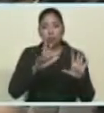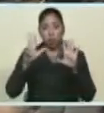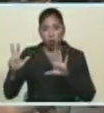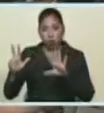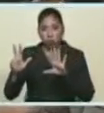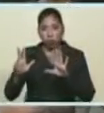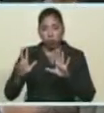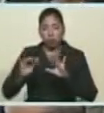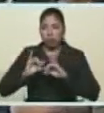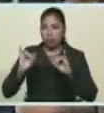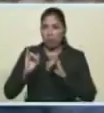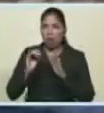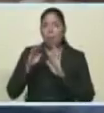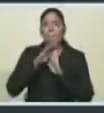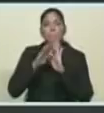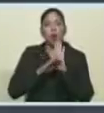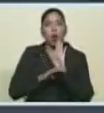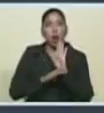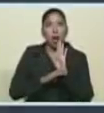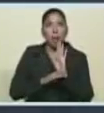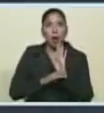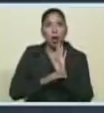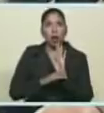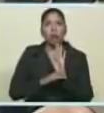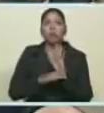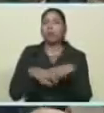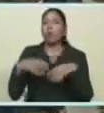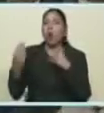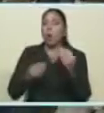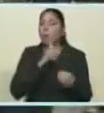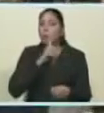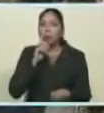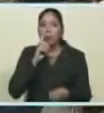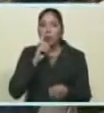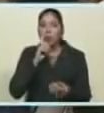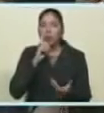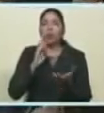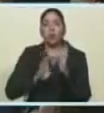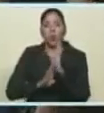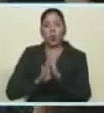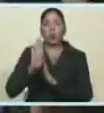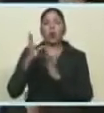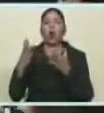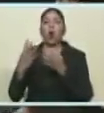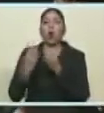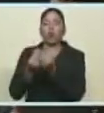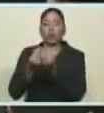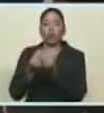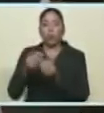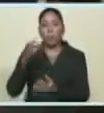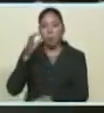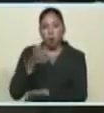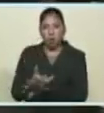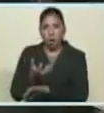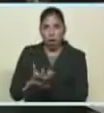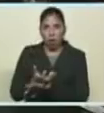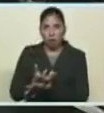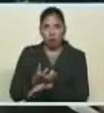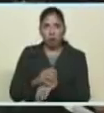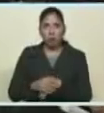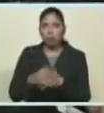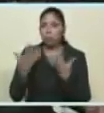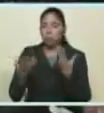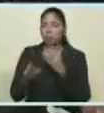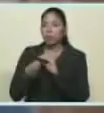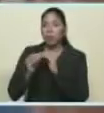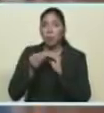hay un programa que se llama Avanzamos Contigo, Monagas, que prevé todo el tema de mantenimiento, pero lo hacemos